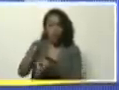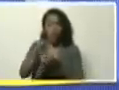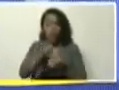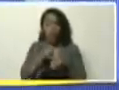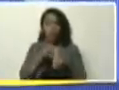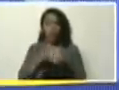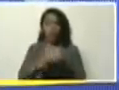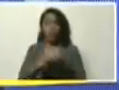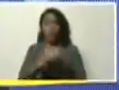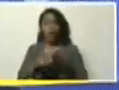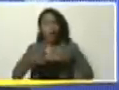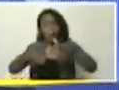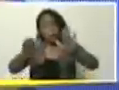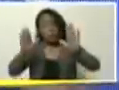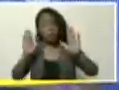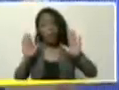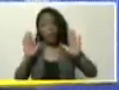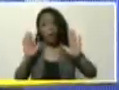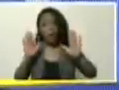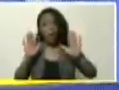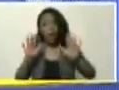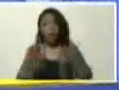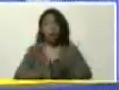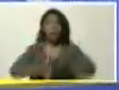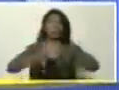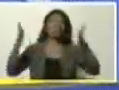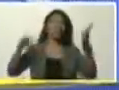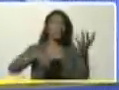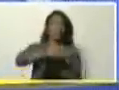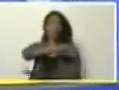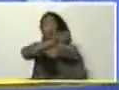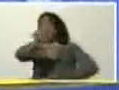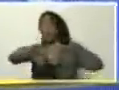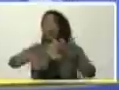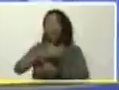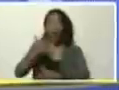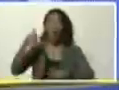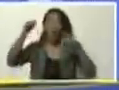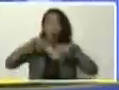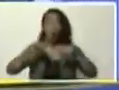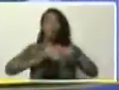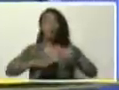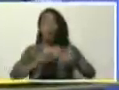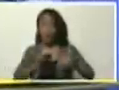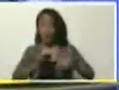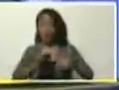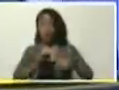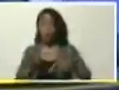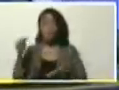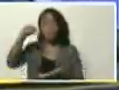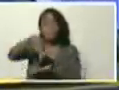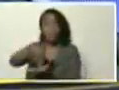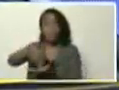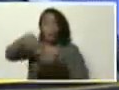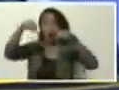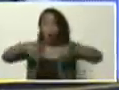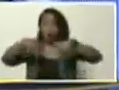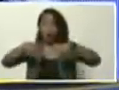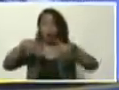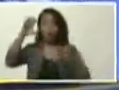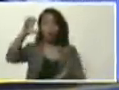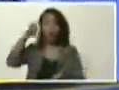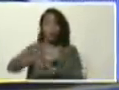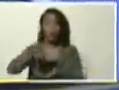A pesar de la magnitud de esa tormenta, hoy nos podemos parar acá en el estado